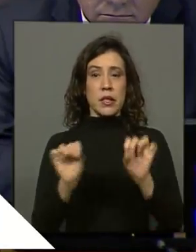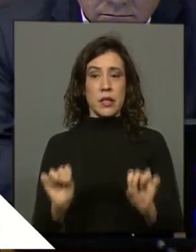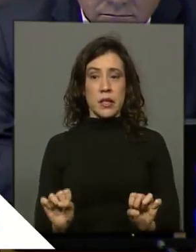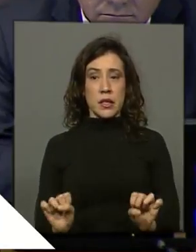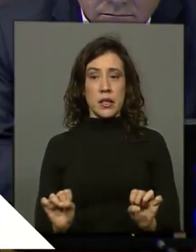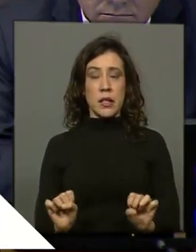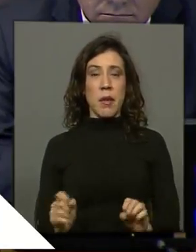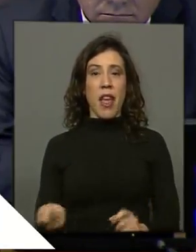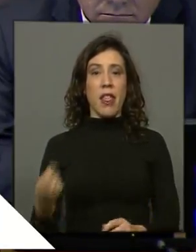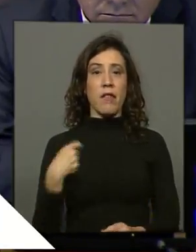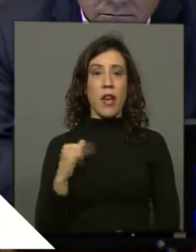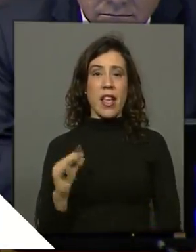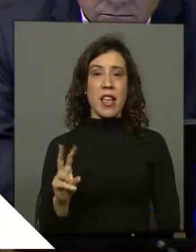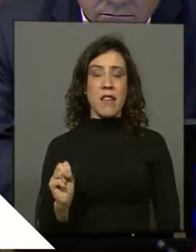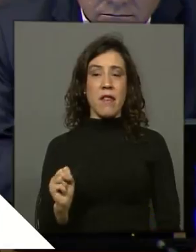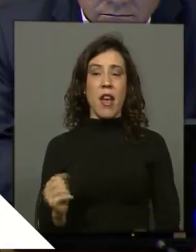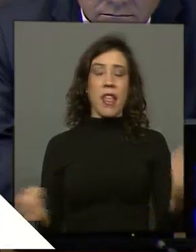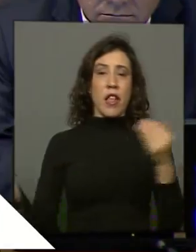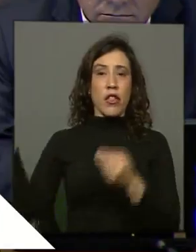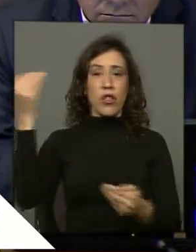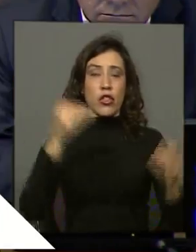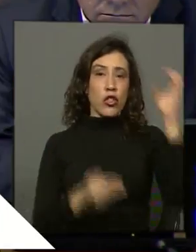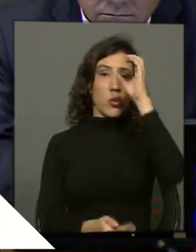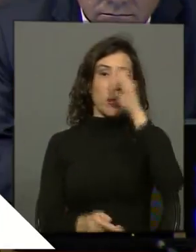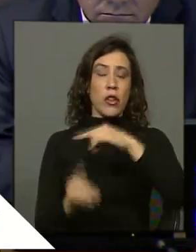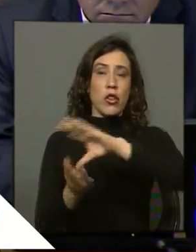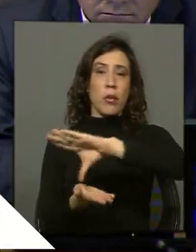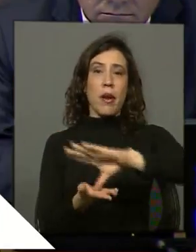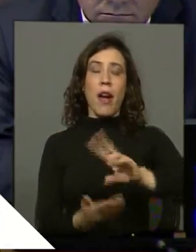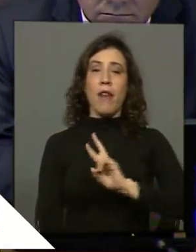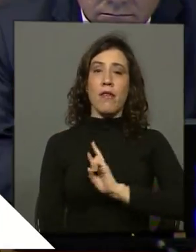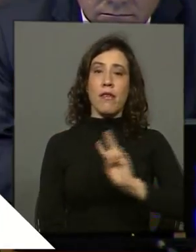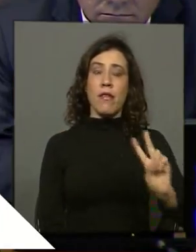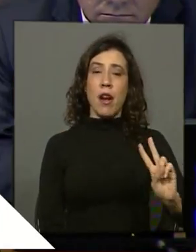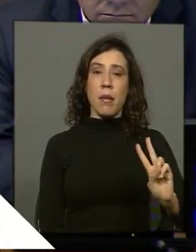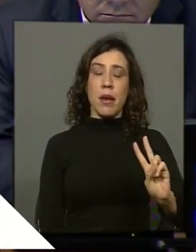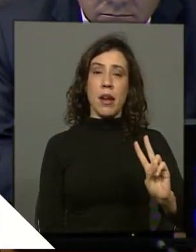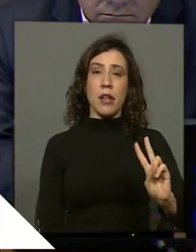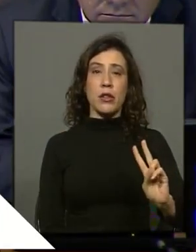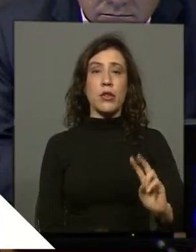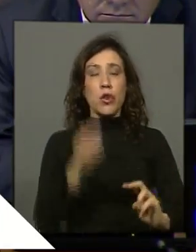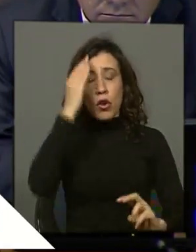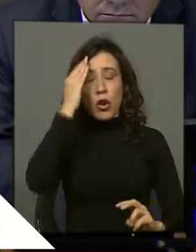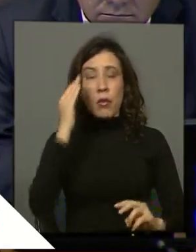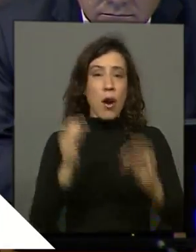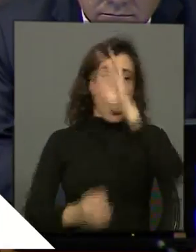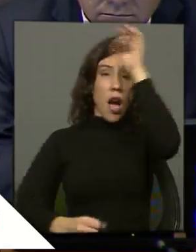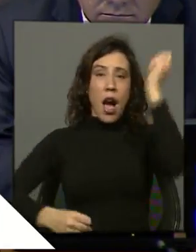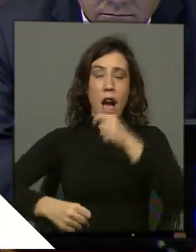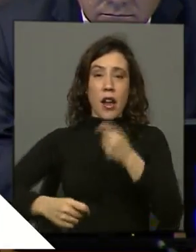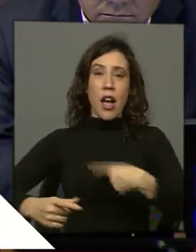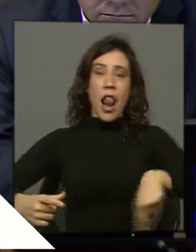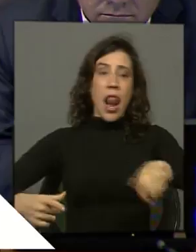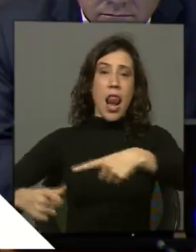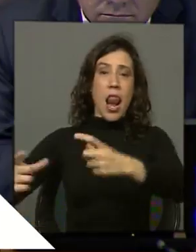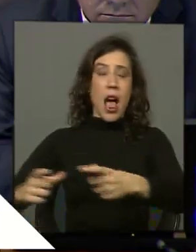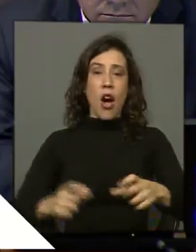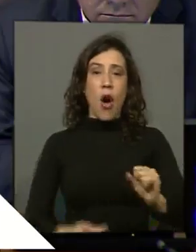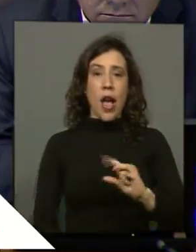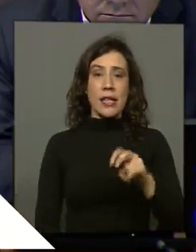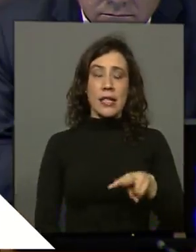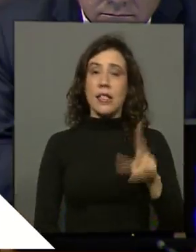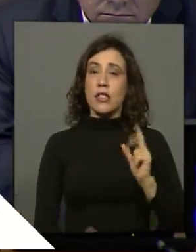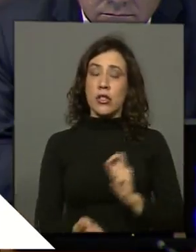evolución del IVA en favor de los turistas extranjeros en las regiones de Valparaíso Coquimbo Laraucanía Los Lagos y Aysén el señor